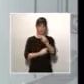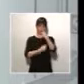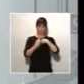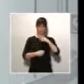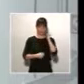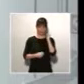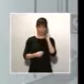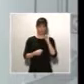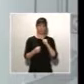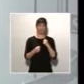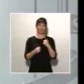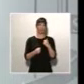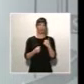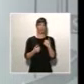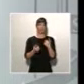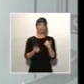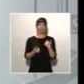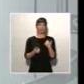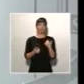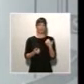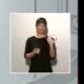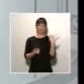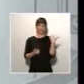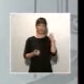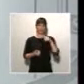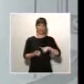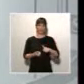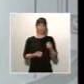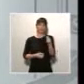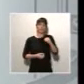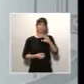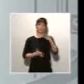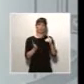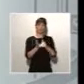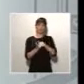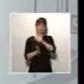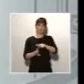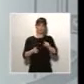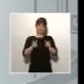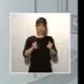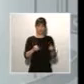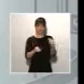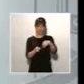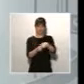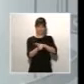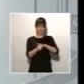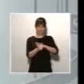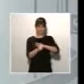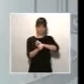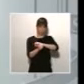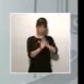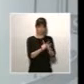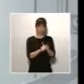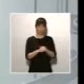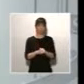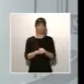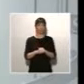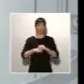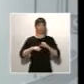nuevos diagnósticos respecto al día de ayer. Tenemos más de 13.000 personas ingresadas y 1